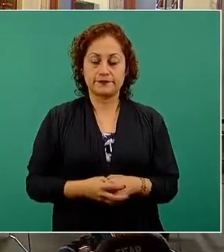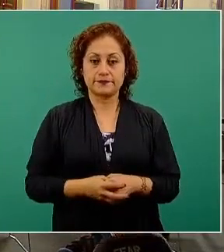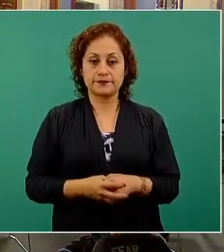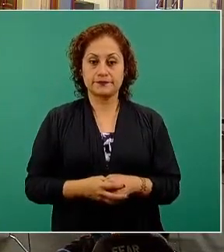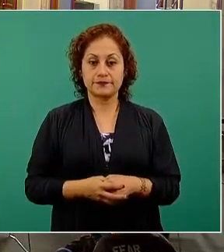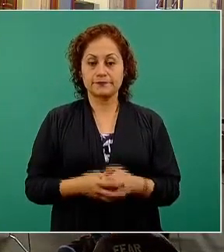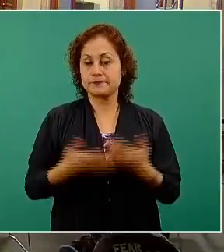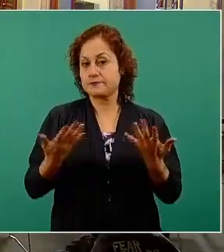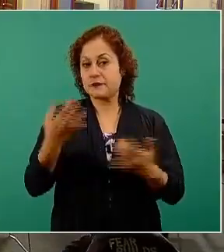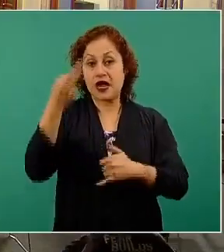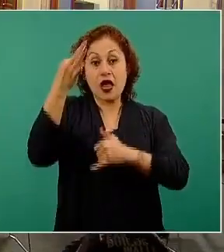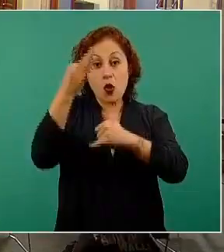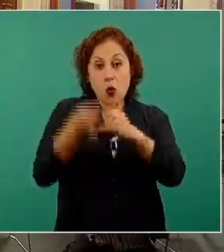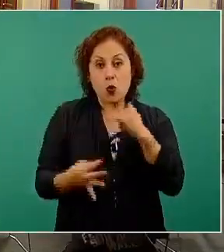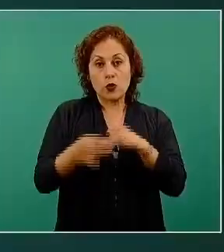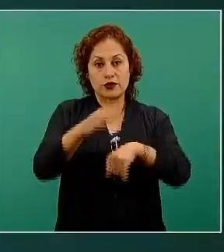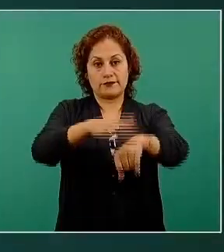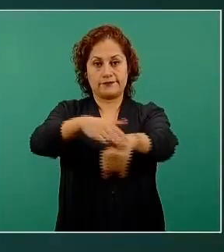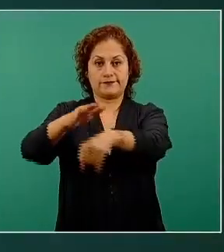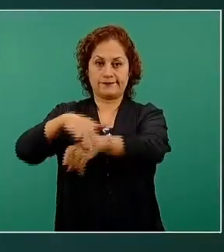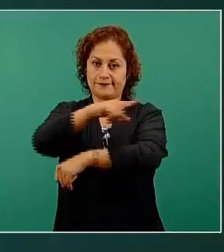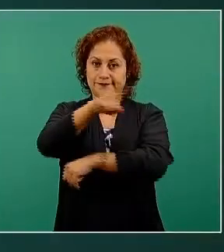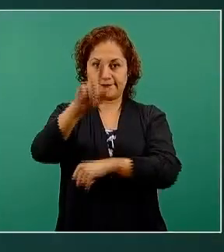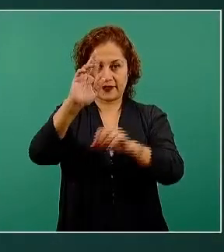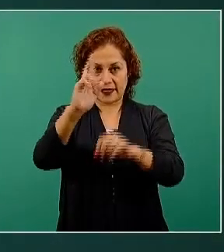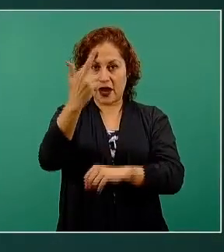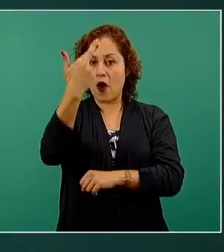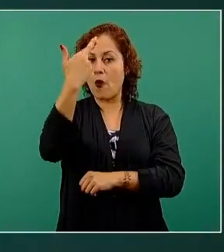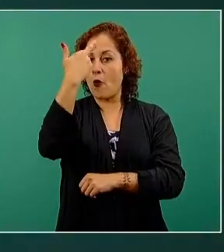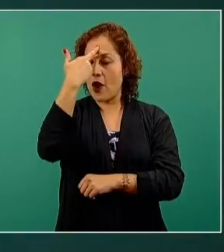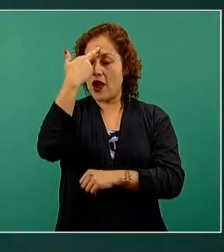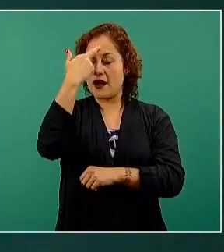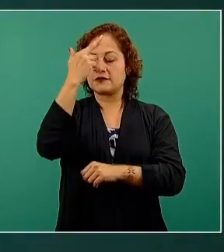Finalmente, pues recordar esto, digo, sí